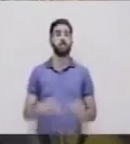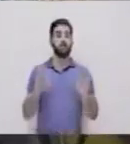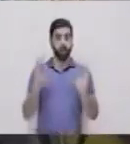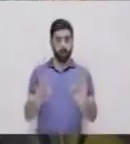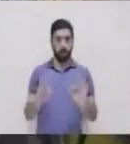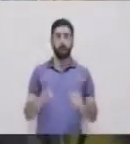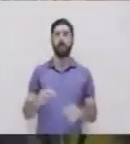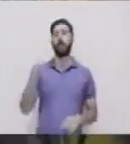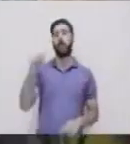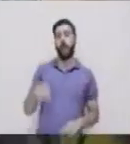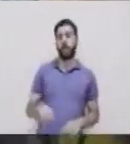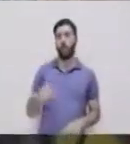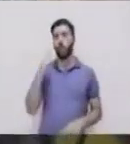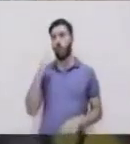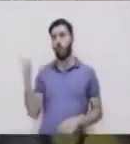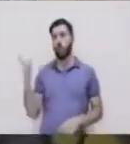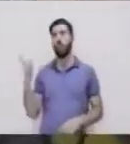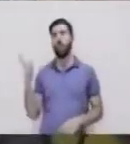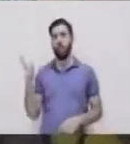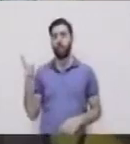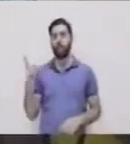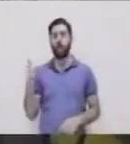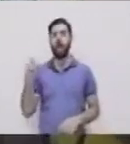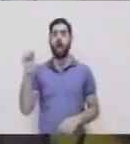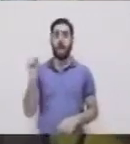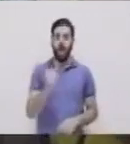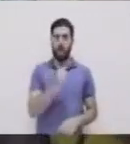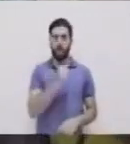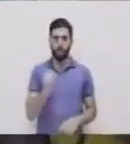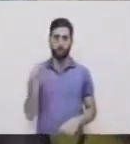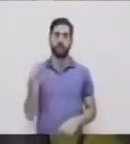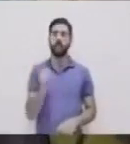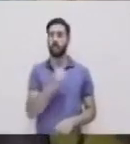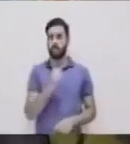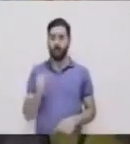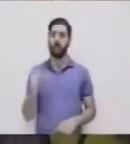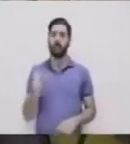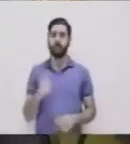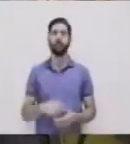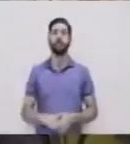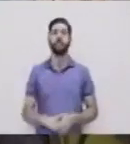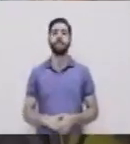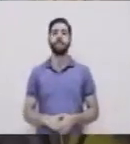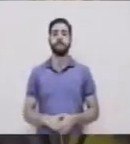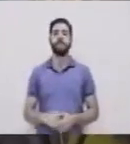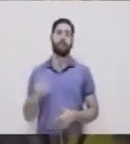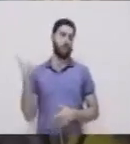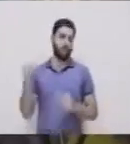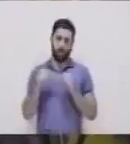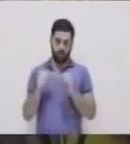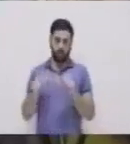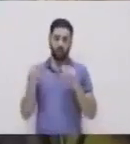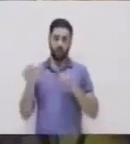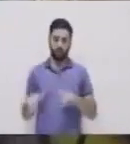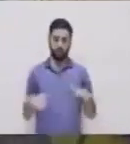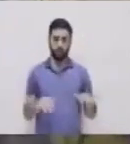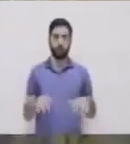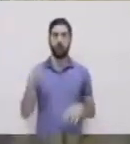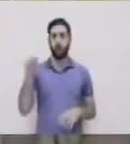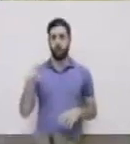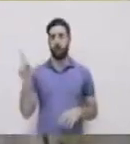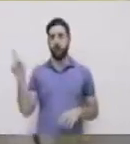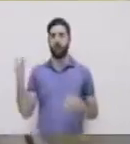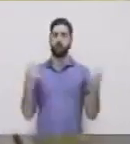Ahora lo haremos cantado, la melodía en la voz de Miguel y yo al acompañamiento del